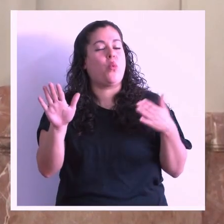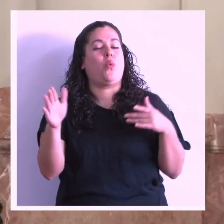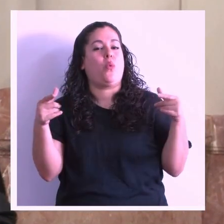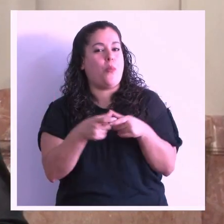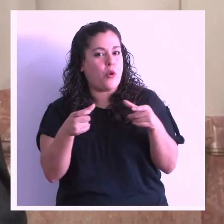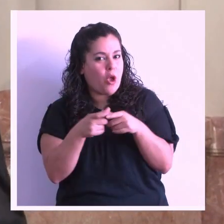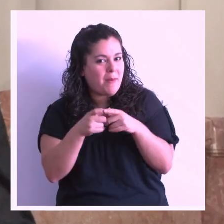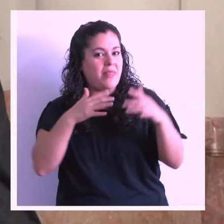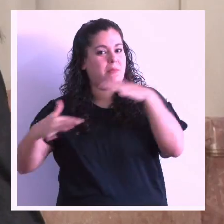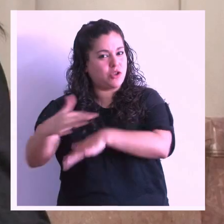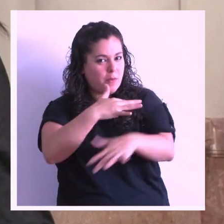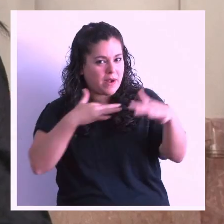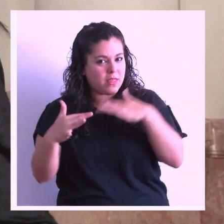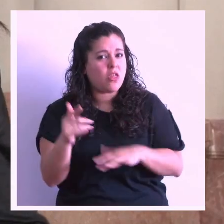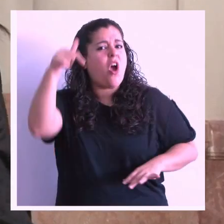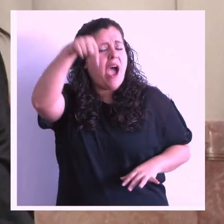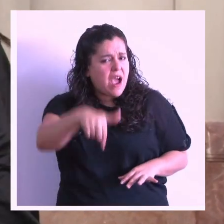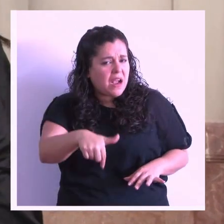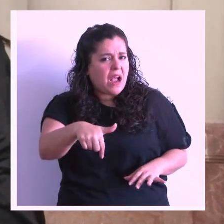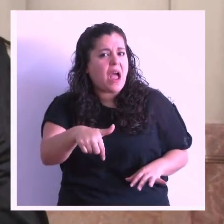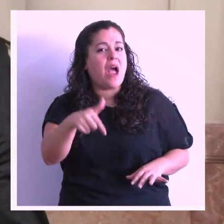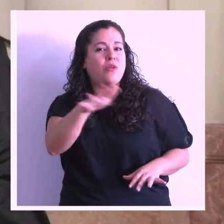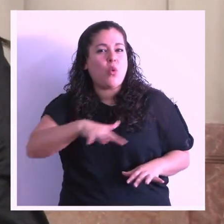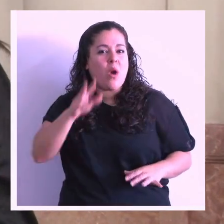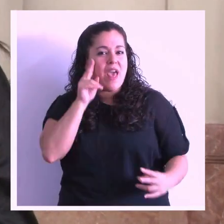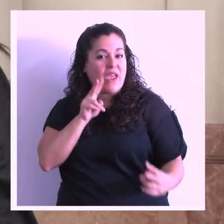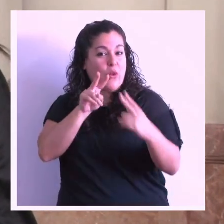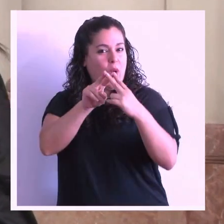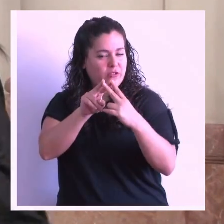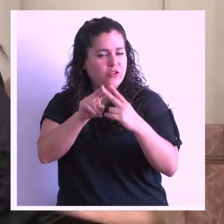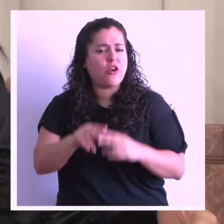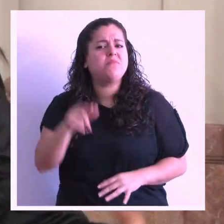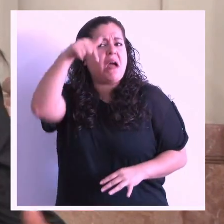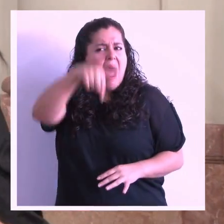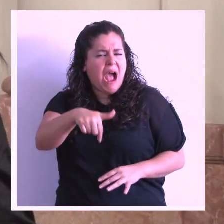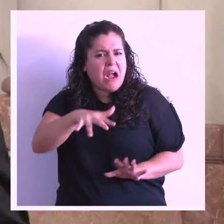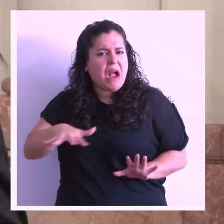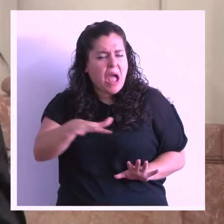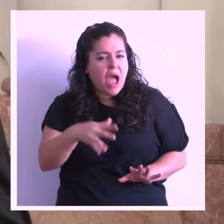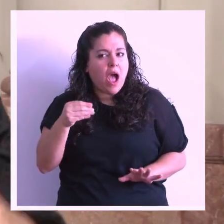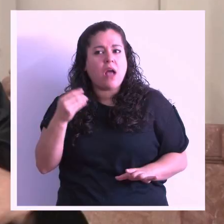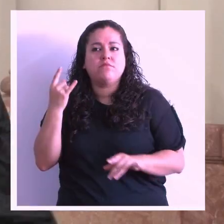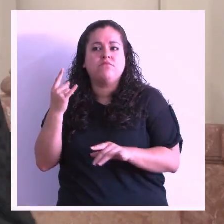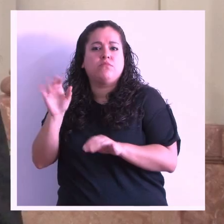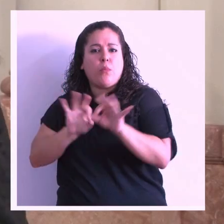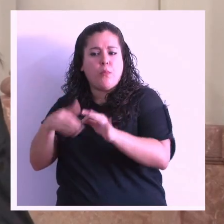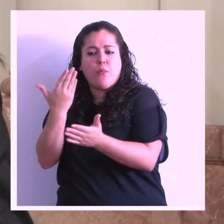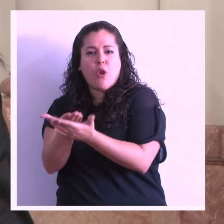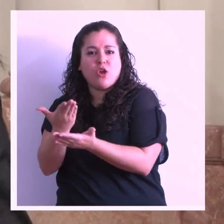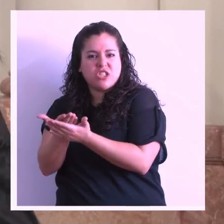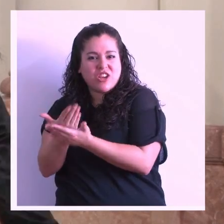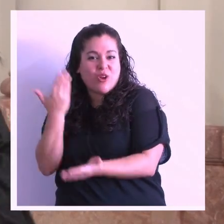Nueva emisión de Pasos Perdidos. Aquí, que es el lugar de nuestro encuentro. Aquí por donde ingresan y salen